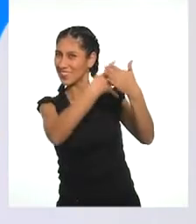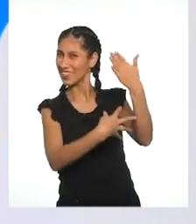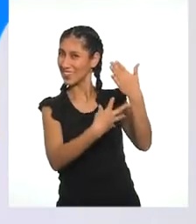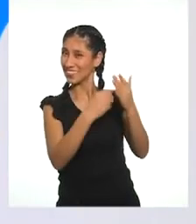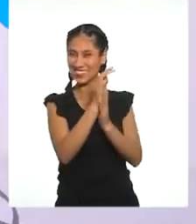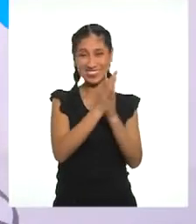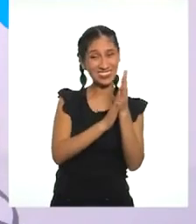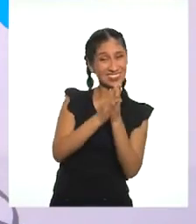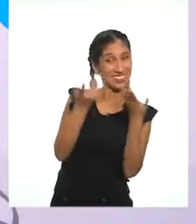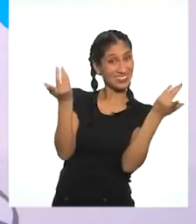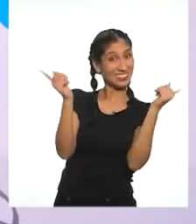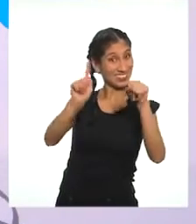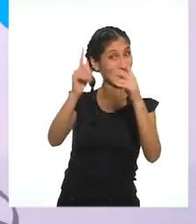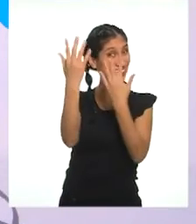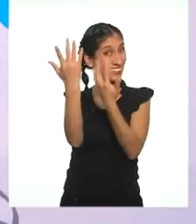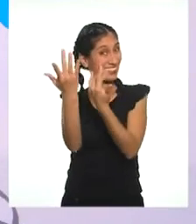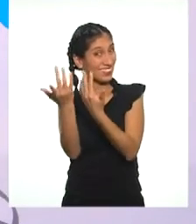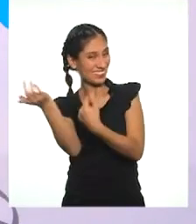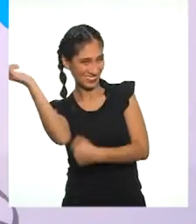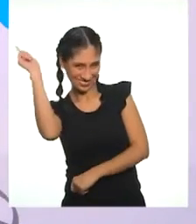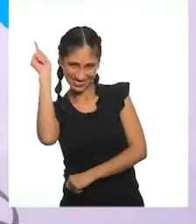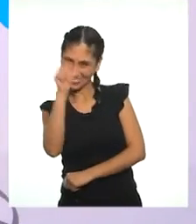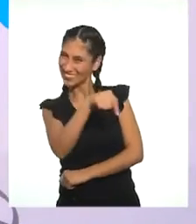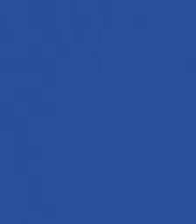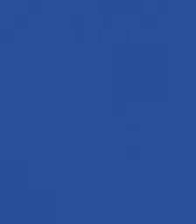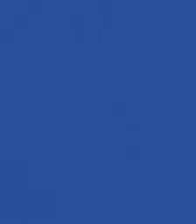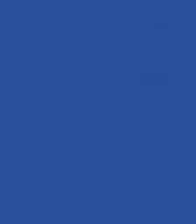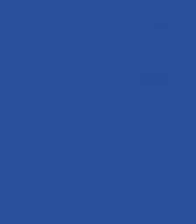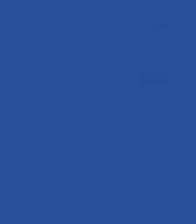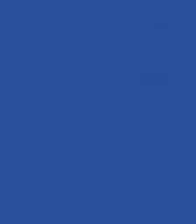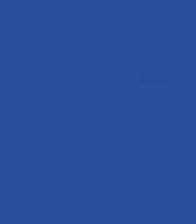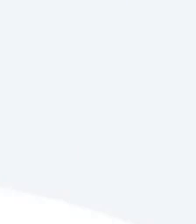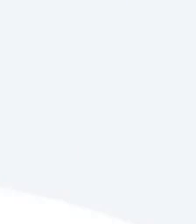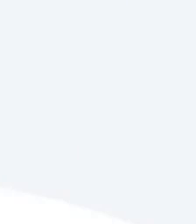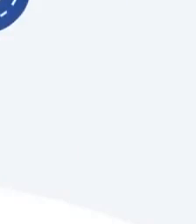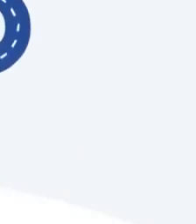nuestros relatos. No se vayan porque ya volvemos.